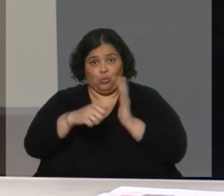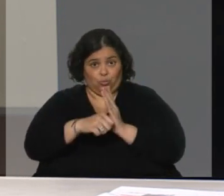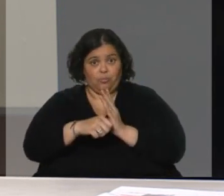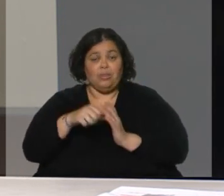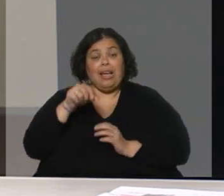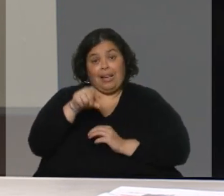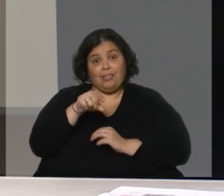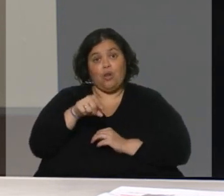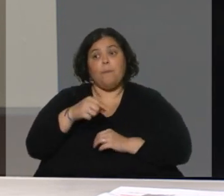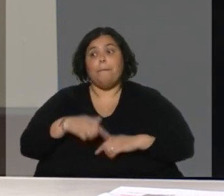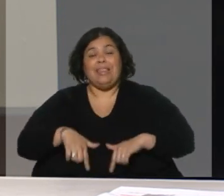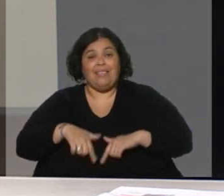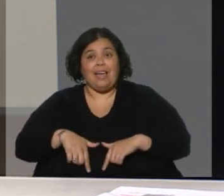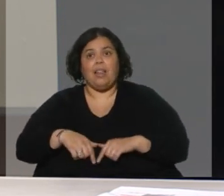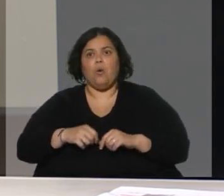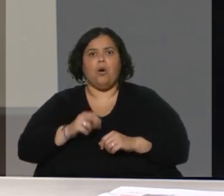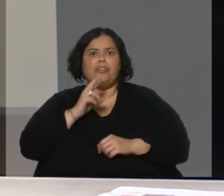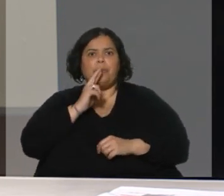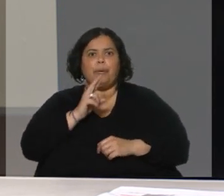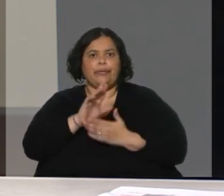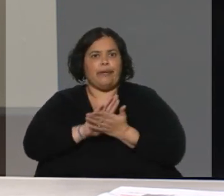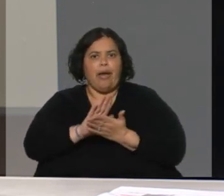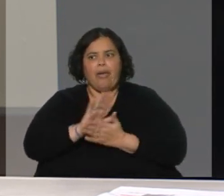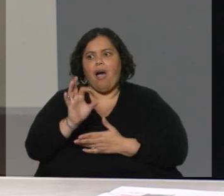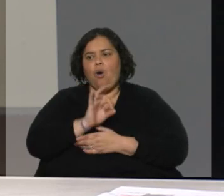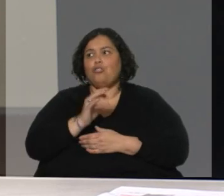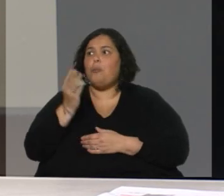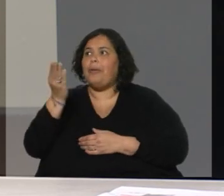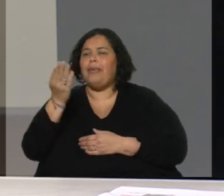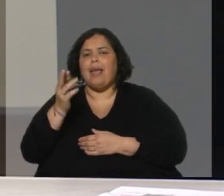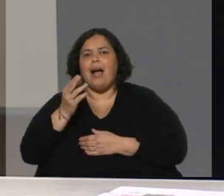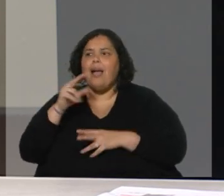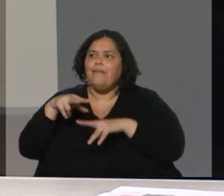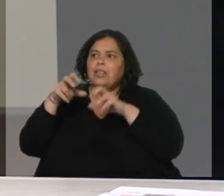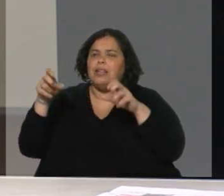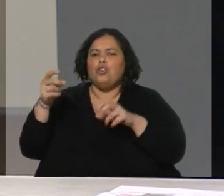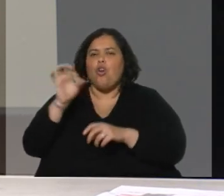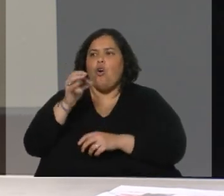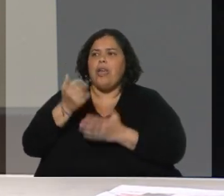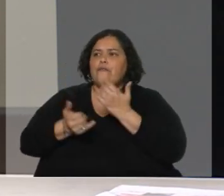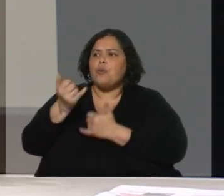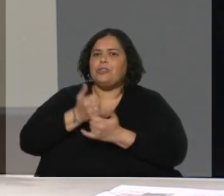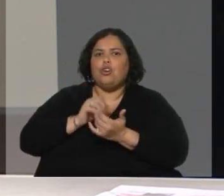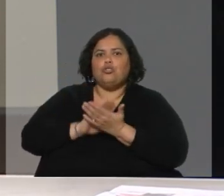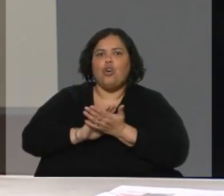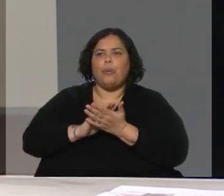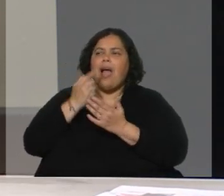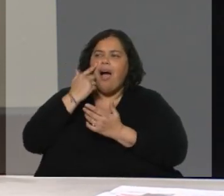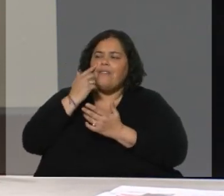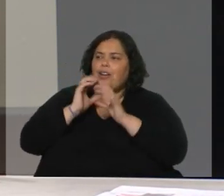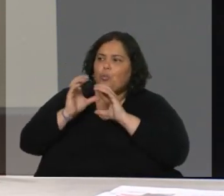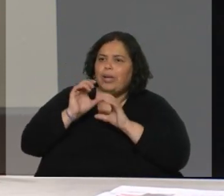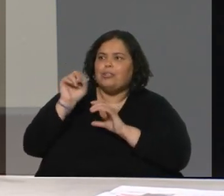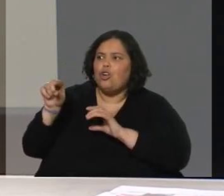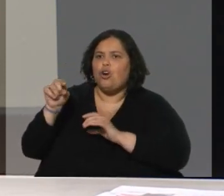respuestas eran o nada la nada misma o por ejemplo Yo pedí investigaciones de o informaciones sobre sobre determinadas comunicaciones entre